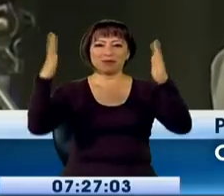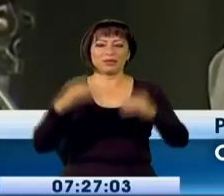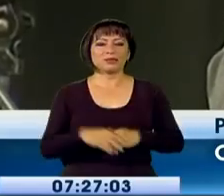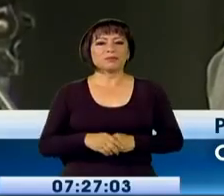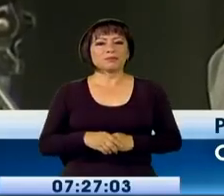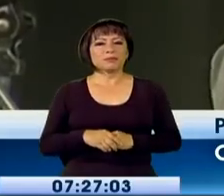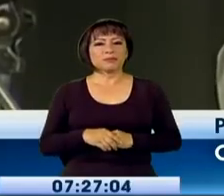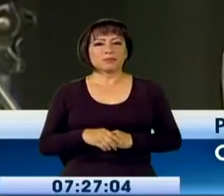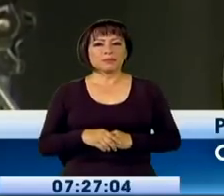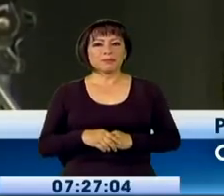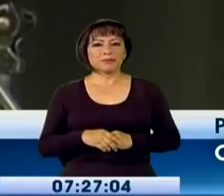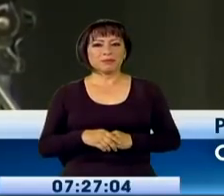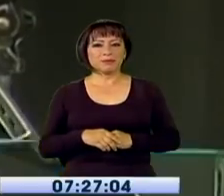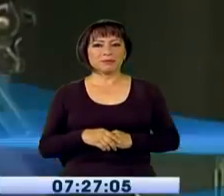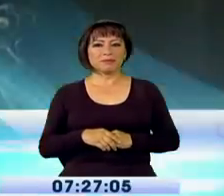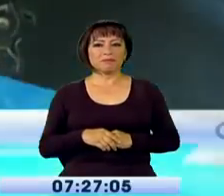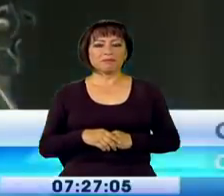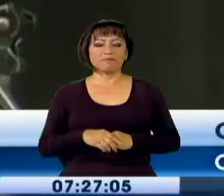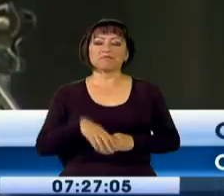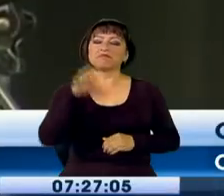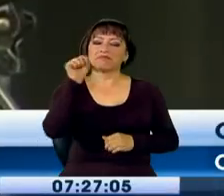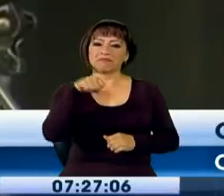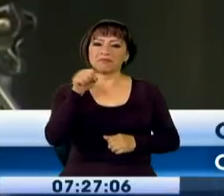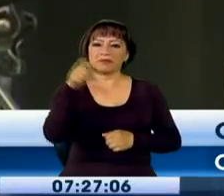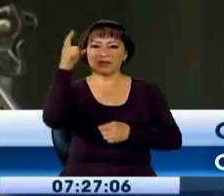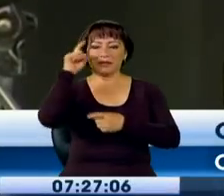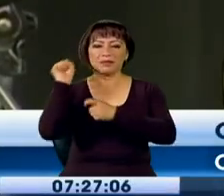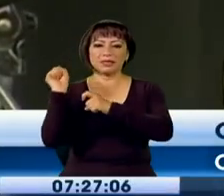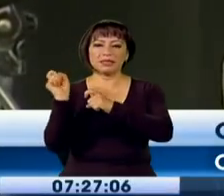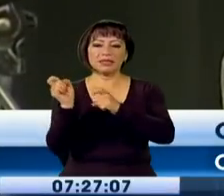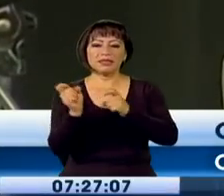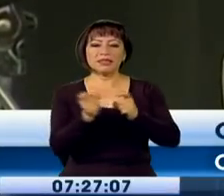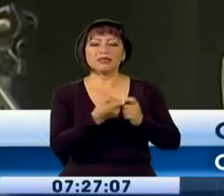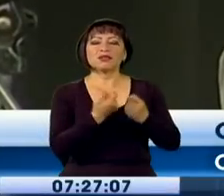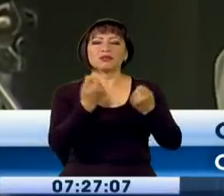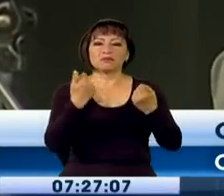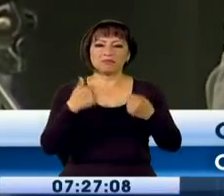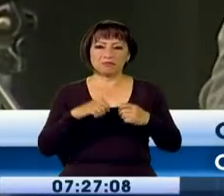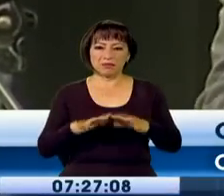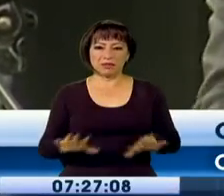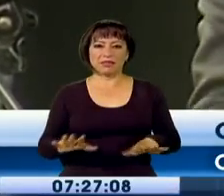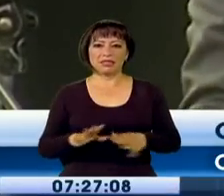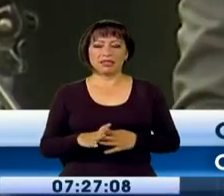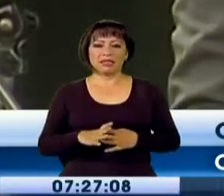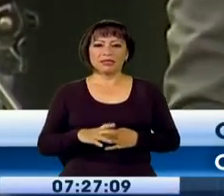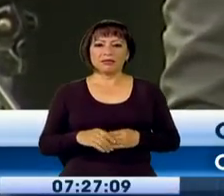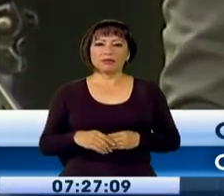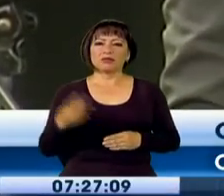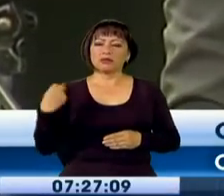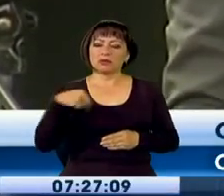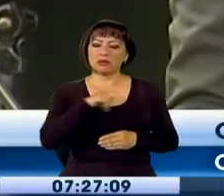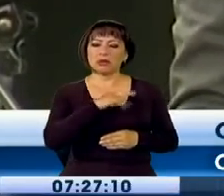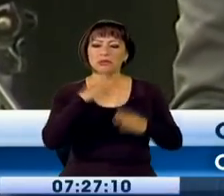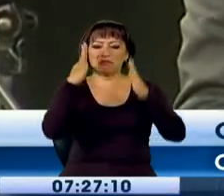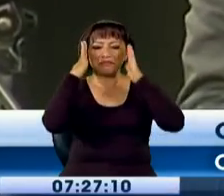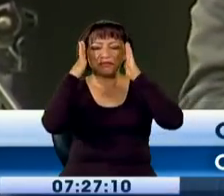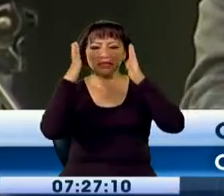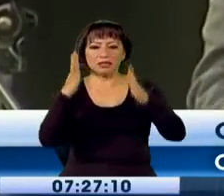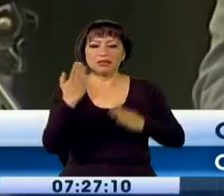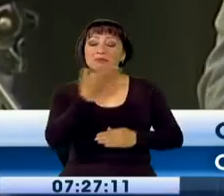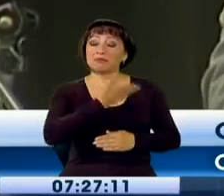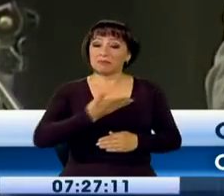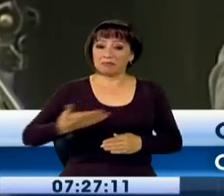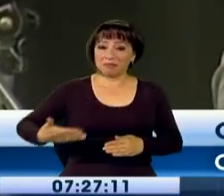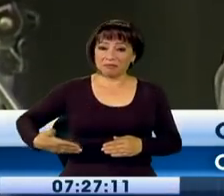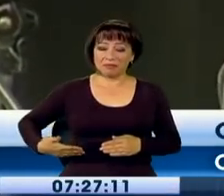otra manera, fiscalización exhaustiva, porque nosotros tenemos que ser, señor presidente, los primeros en